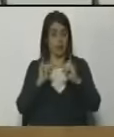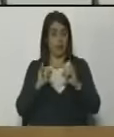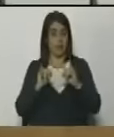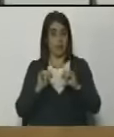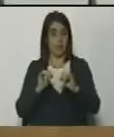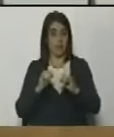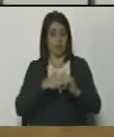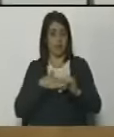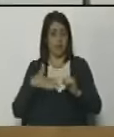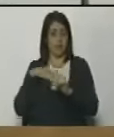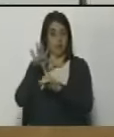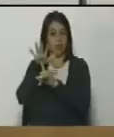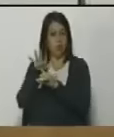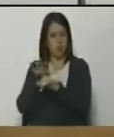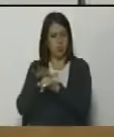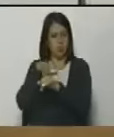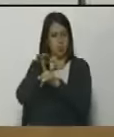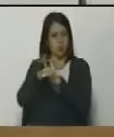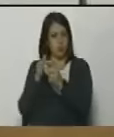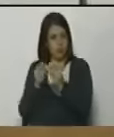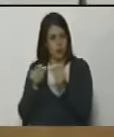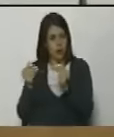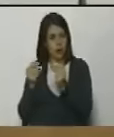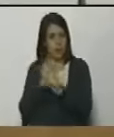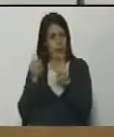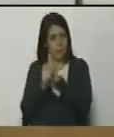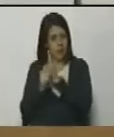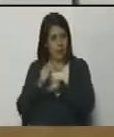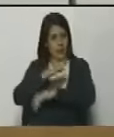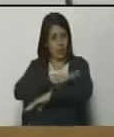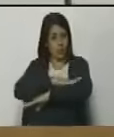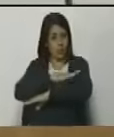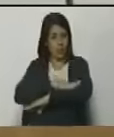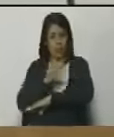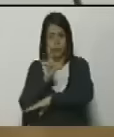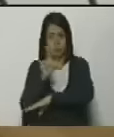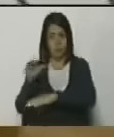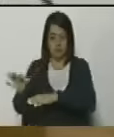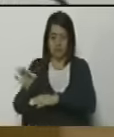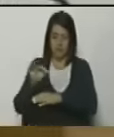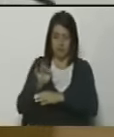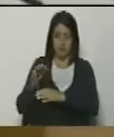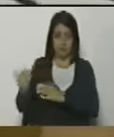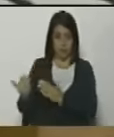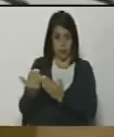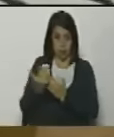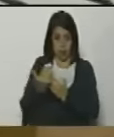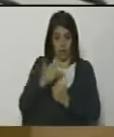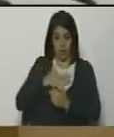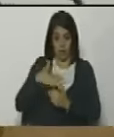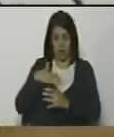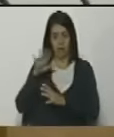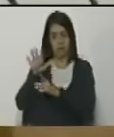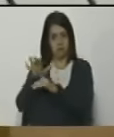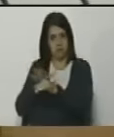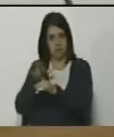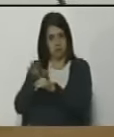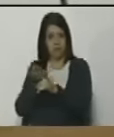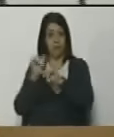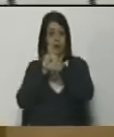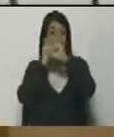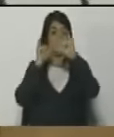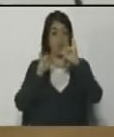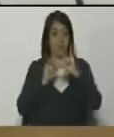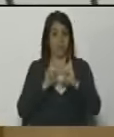sin intentar domarlo, sin intentar cambiarlo, dejarlo que se acerque cuando quiera, siendo